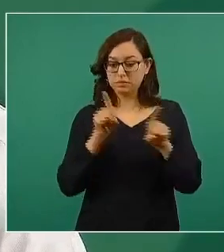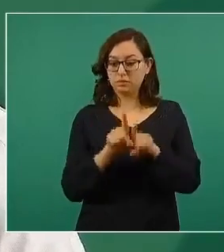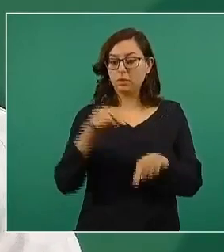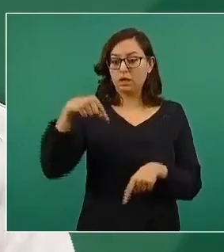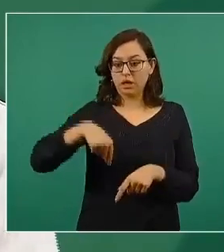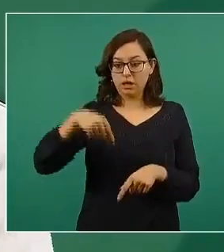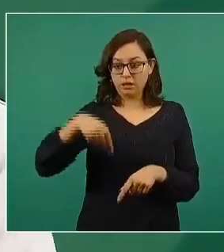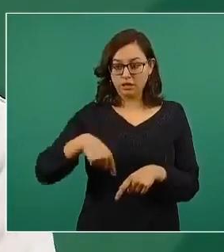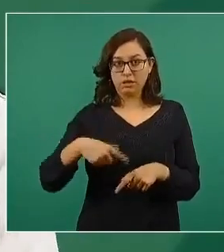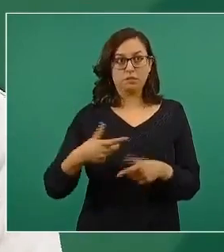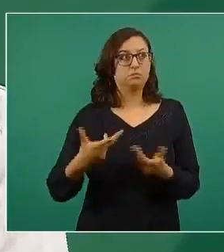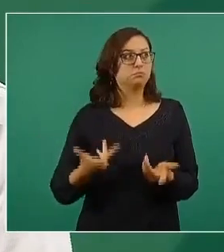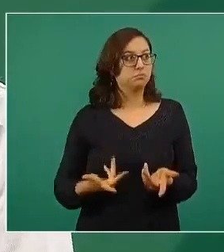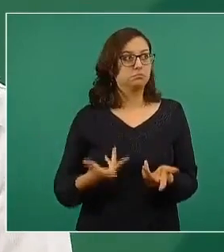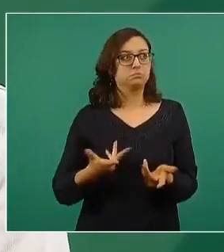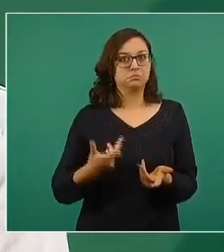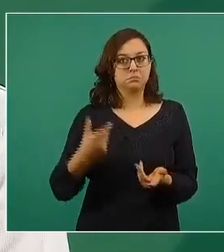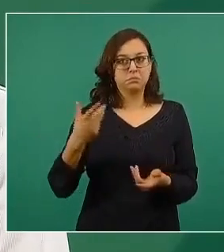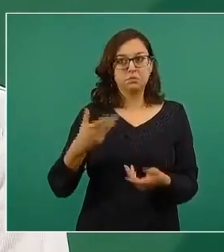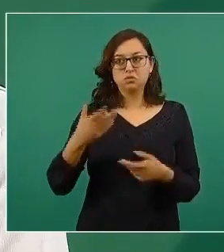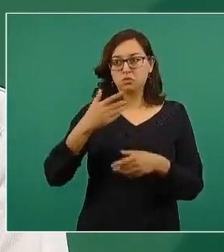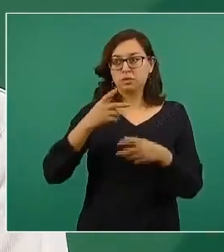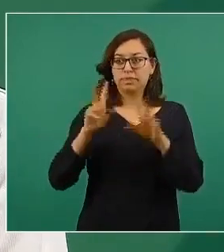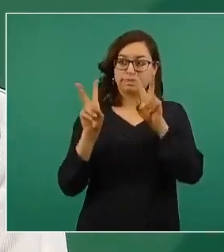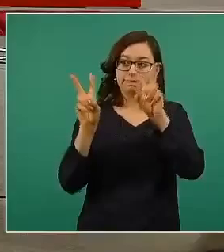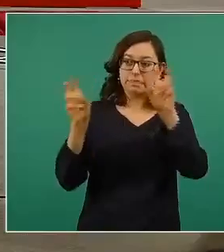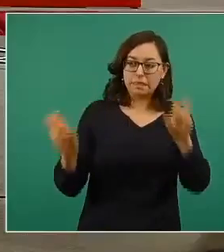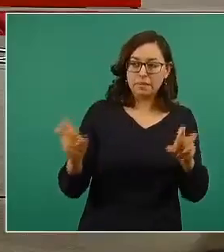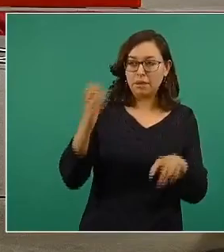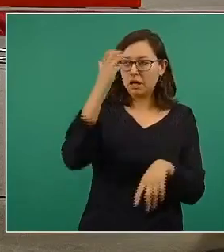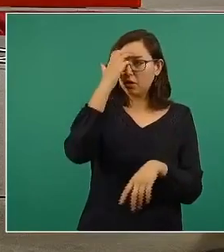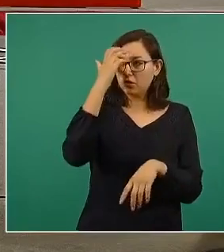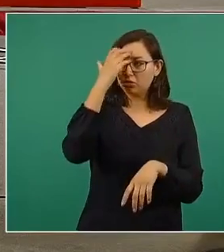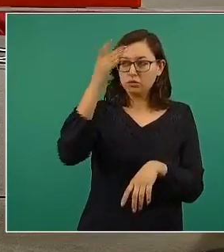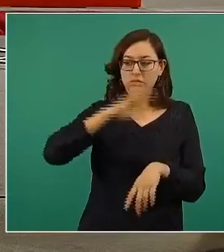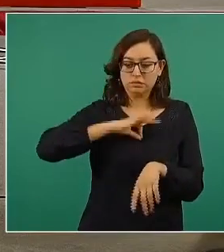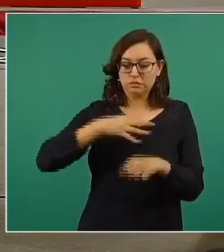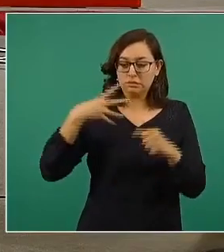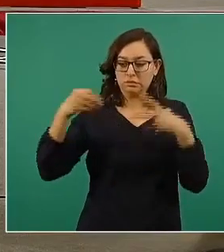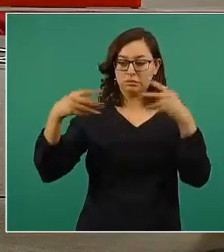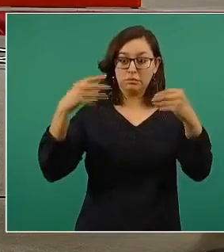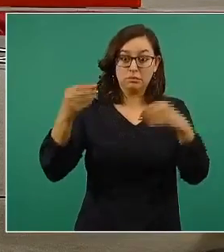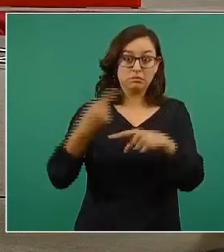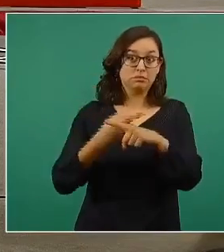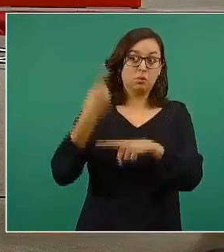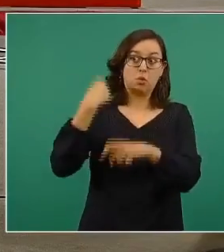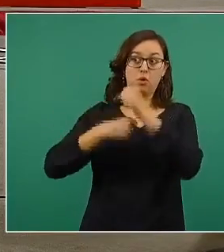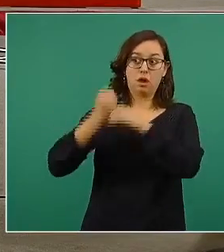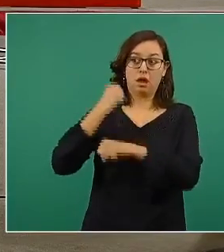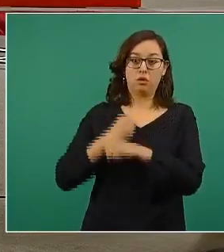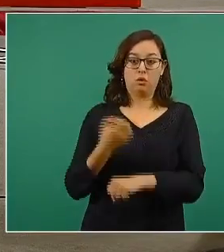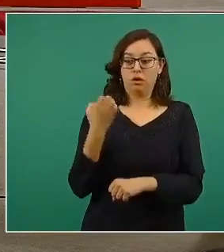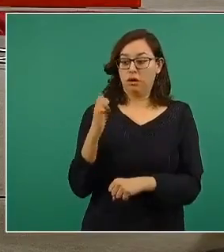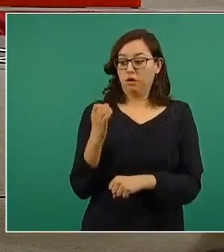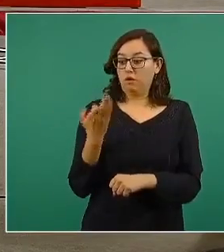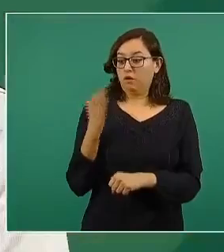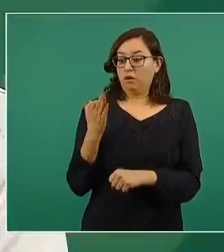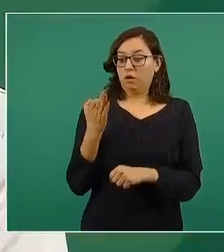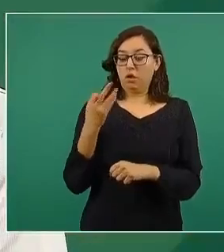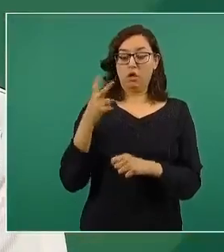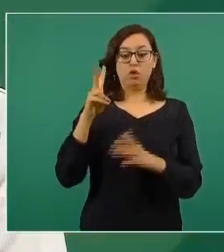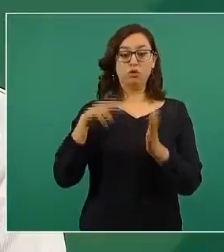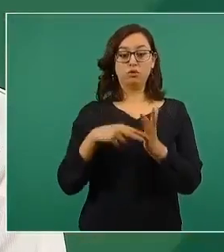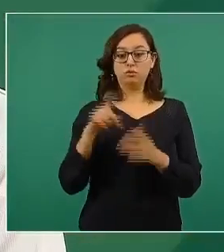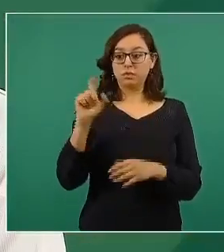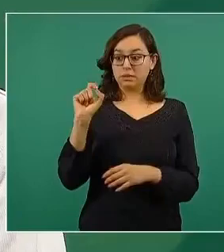ese momento, estoy hablando de enero, febrero de 2020, sobre la epidemia, seguramente cambiaría a lo